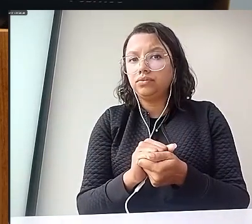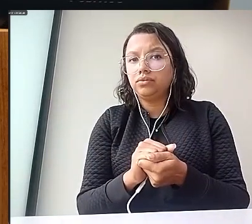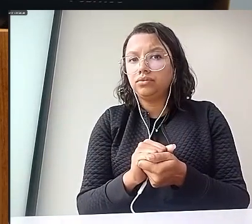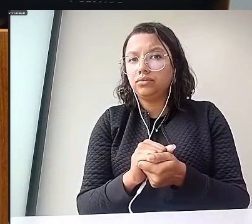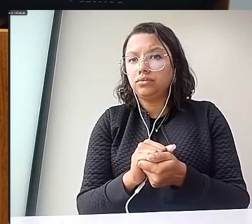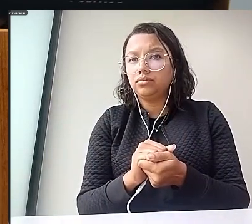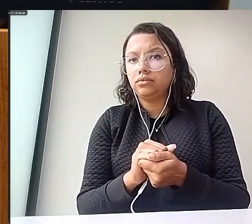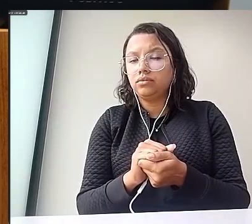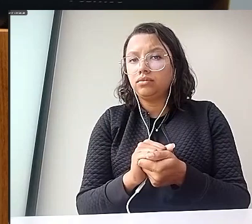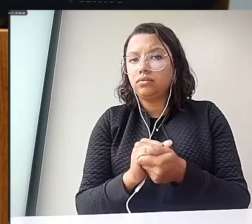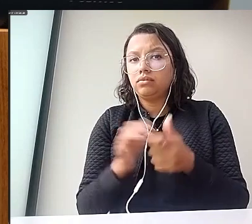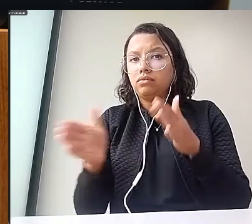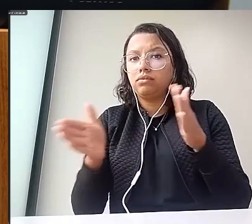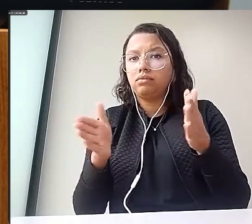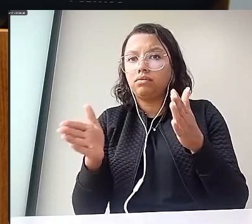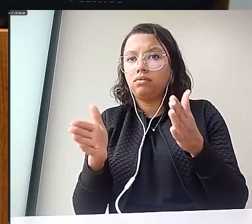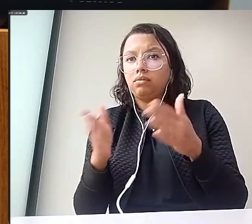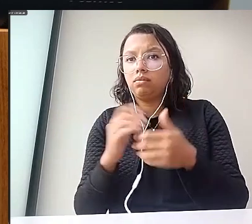En cuanto al